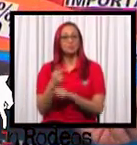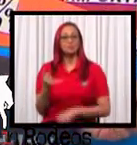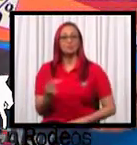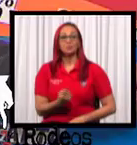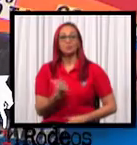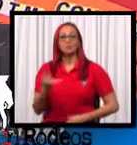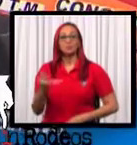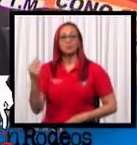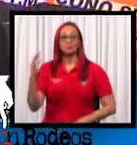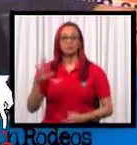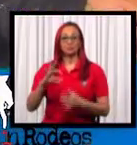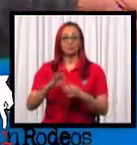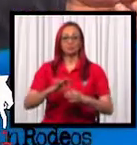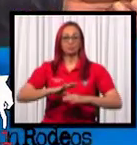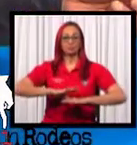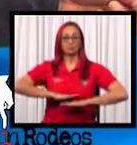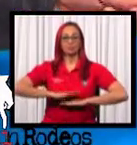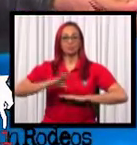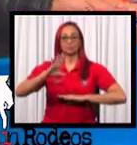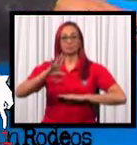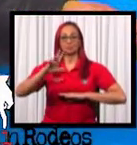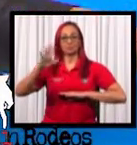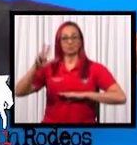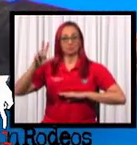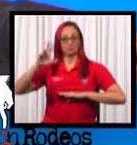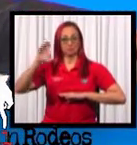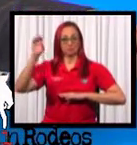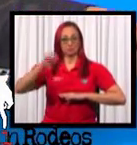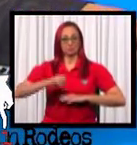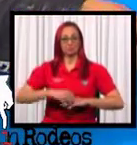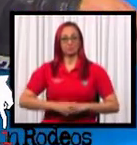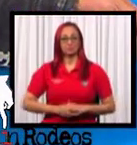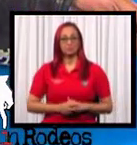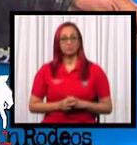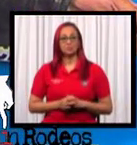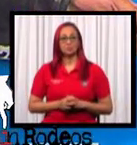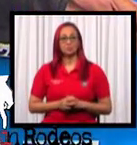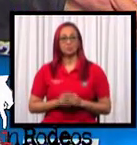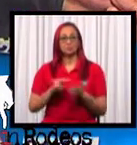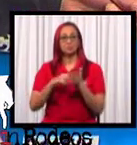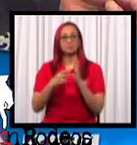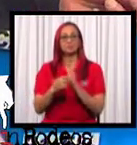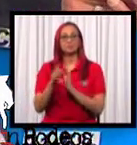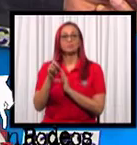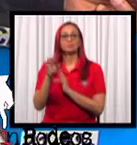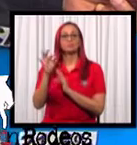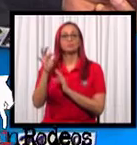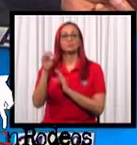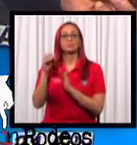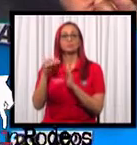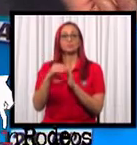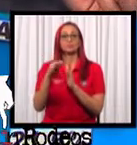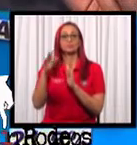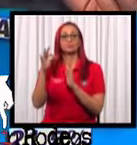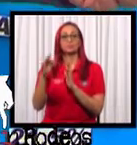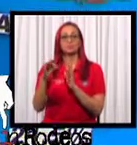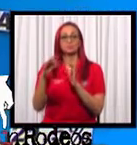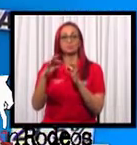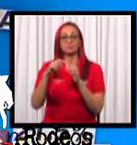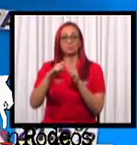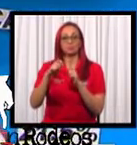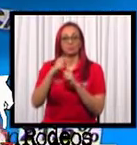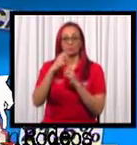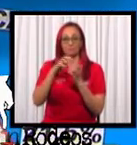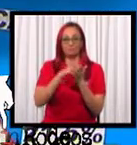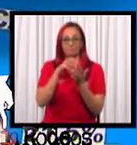abasteciendo un 53%, es decir, 180 mil toneladas métricas de arroz.